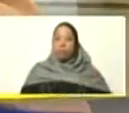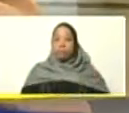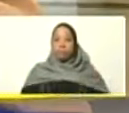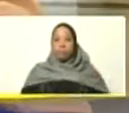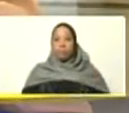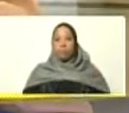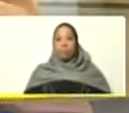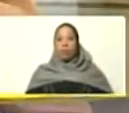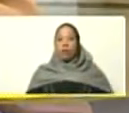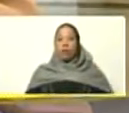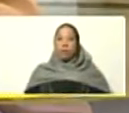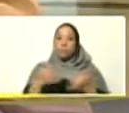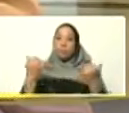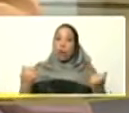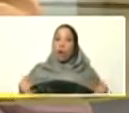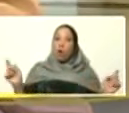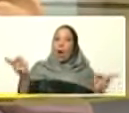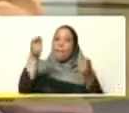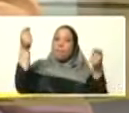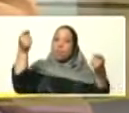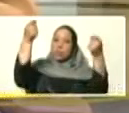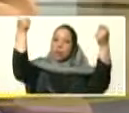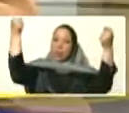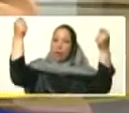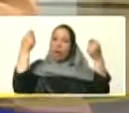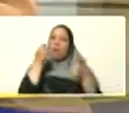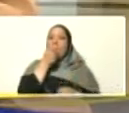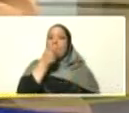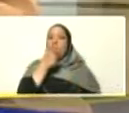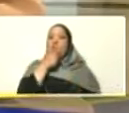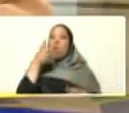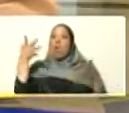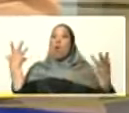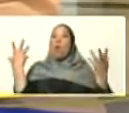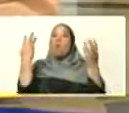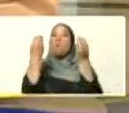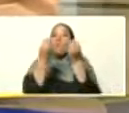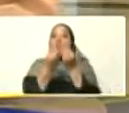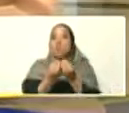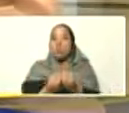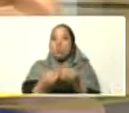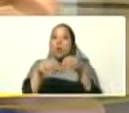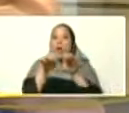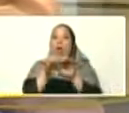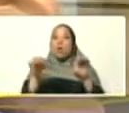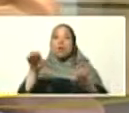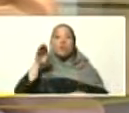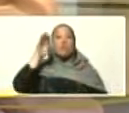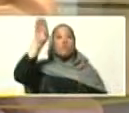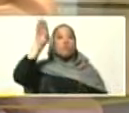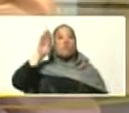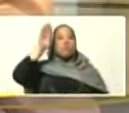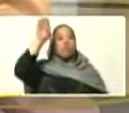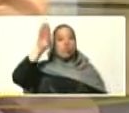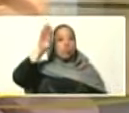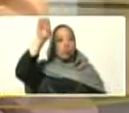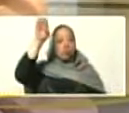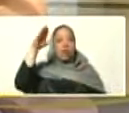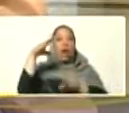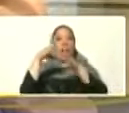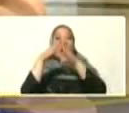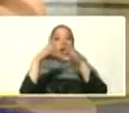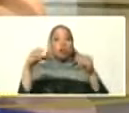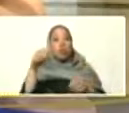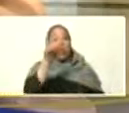de un eslogan que creo que es bien hermoso, Juntos por la Educación del Futuro. Allí nos invita a todos y